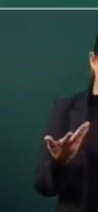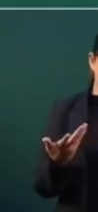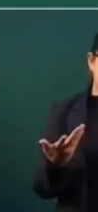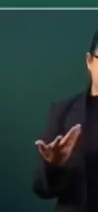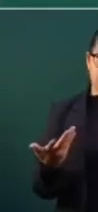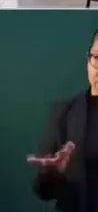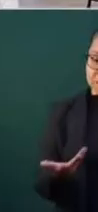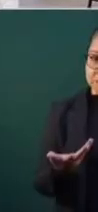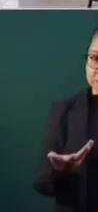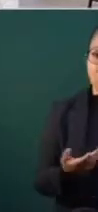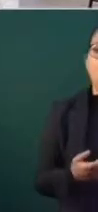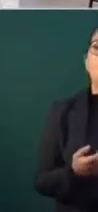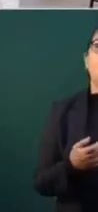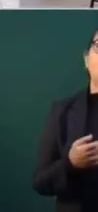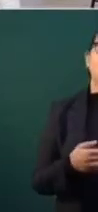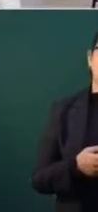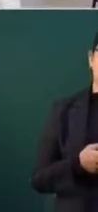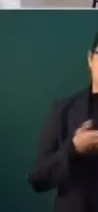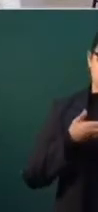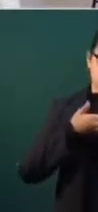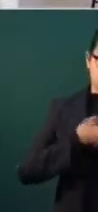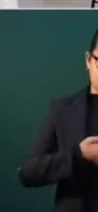de la Armada de México